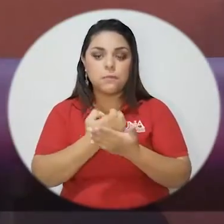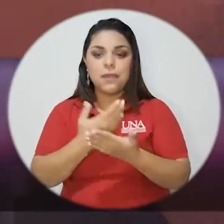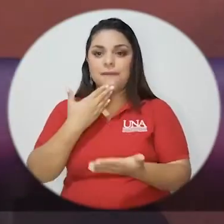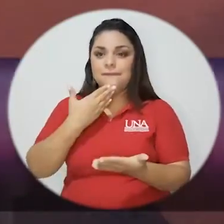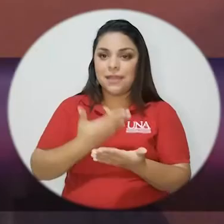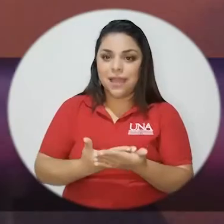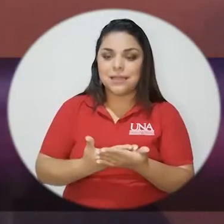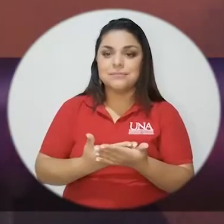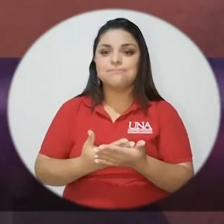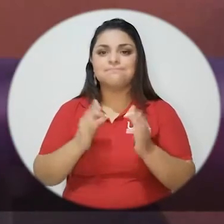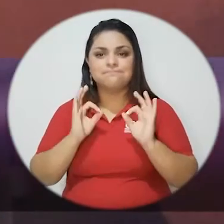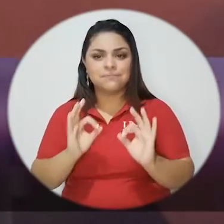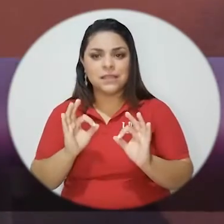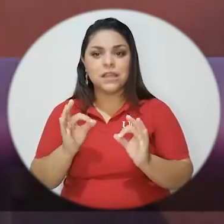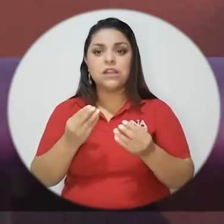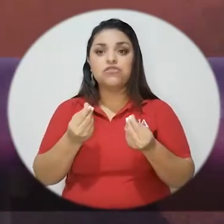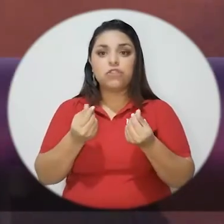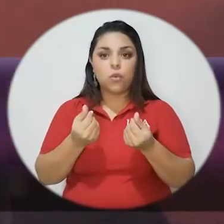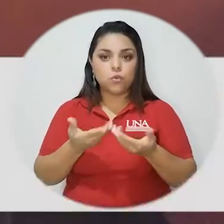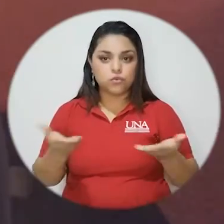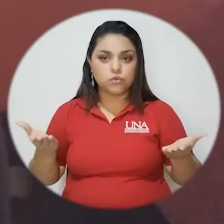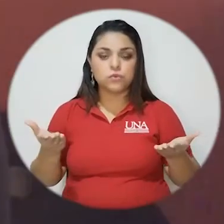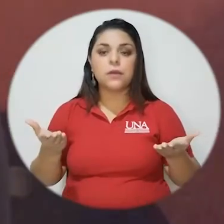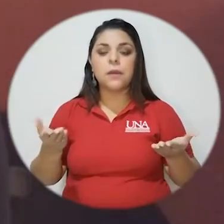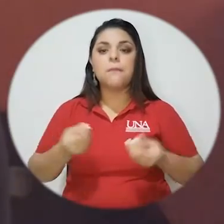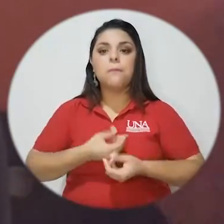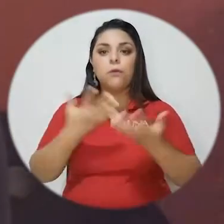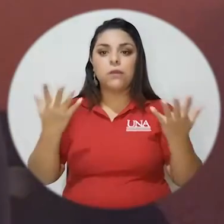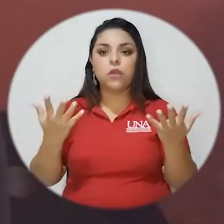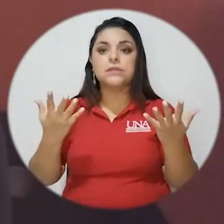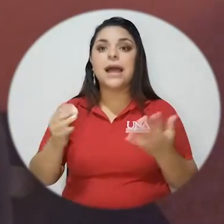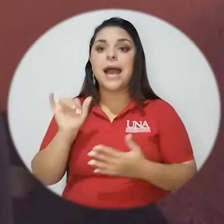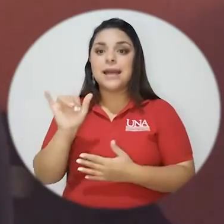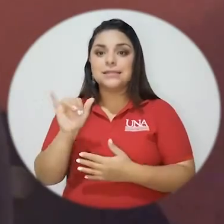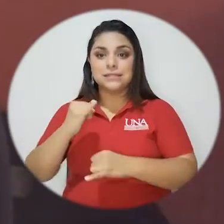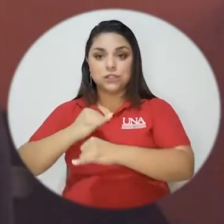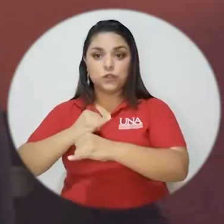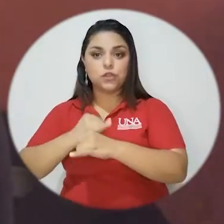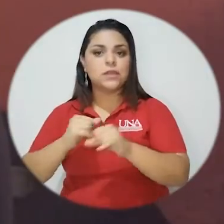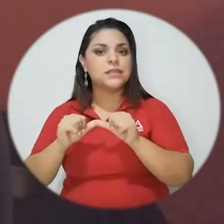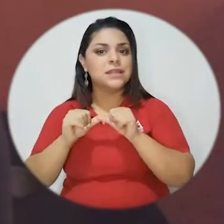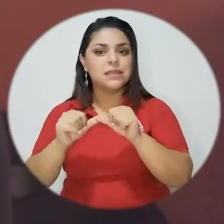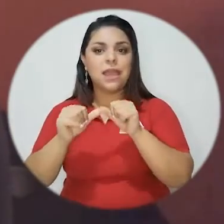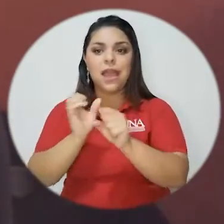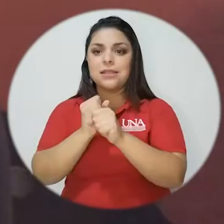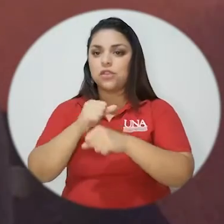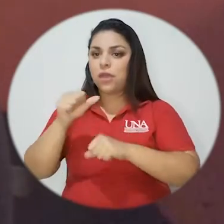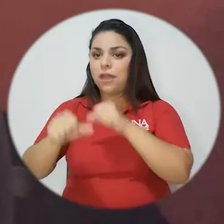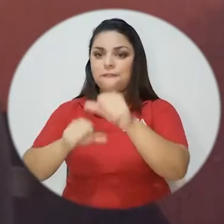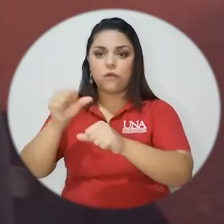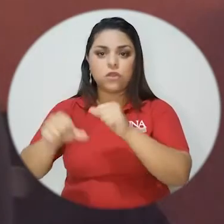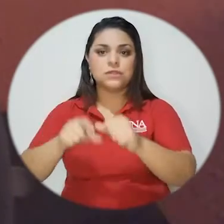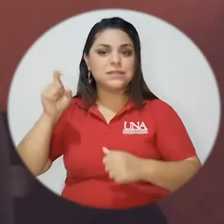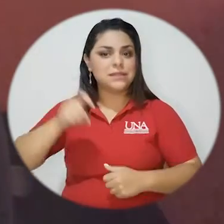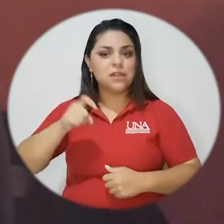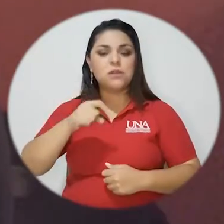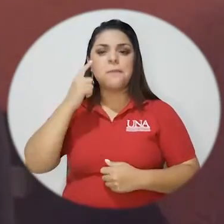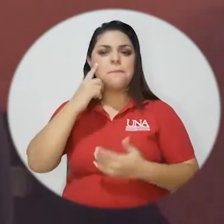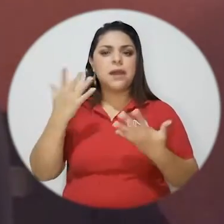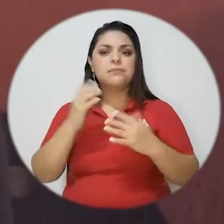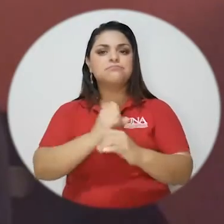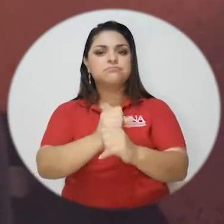de economía, eficiencia y eficacia en el uso de los recursos públicos. Así las cosas, la institución seguirá realizando los